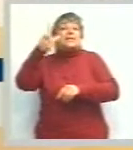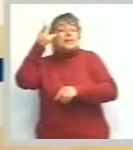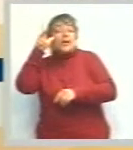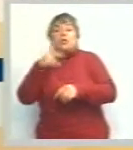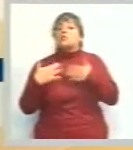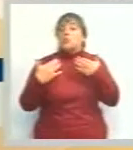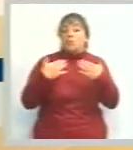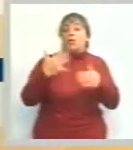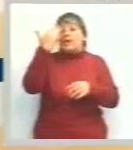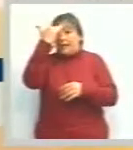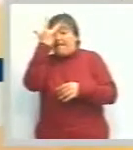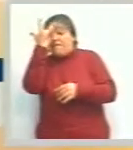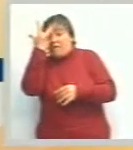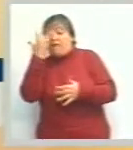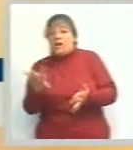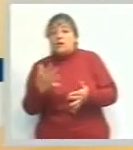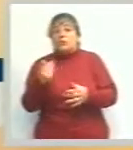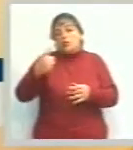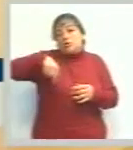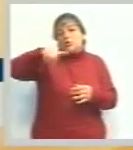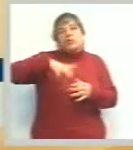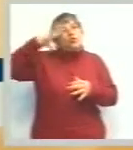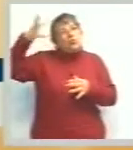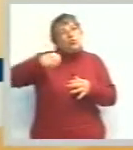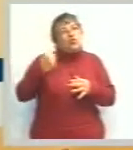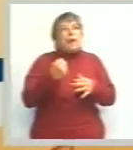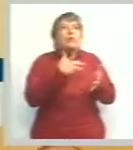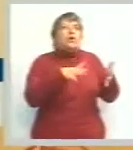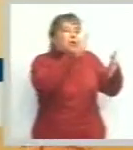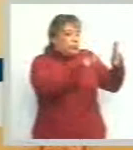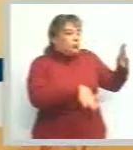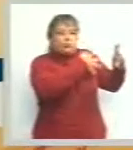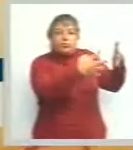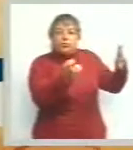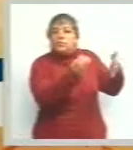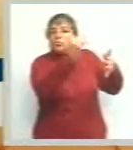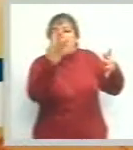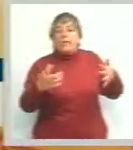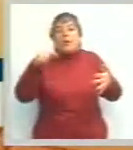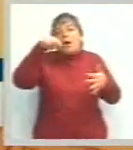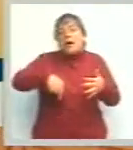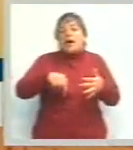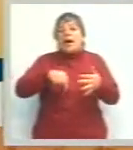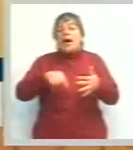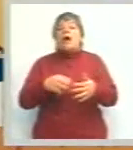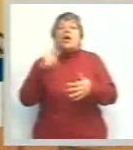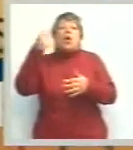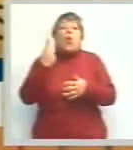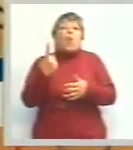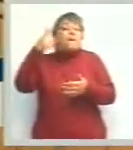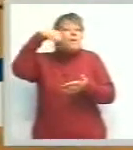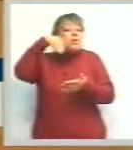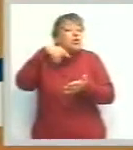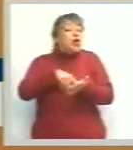autista. Si tomamos ese número y hacemos una regla de tres simple, acá tenemos 1.400.000 personas.